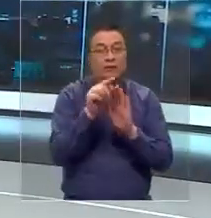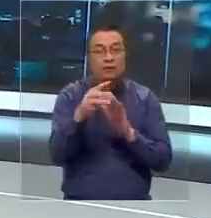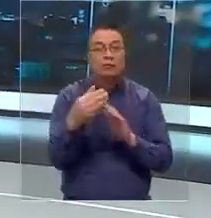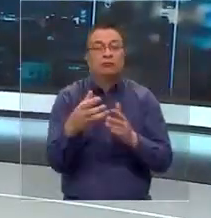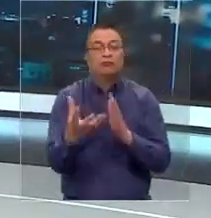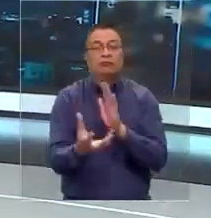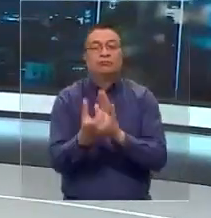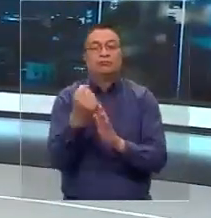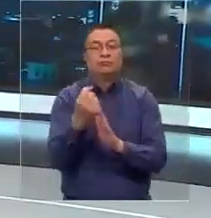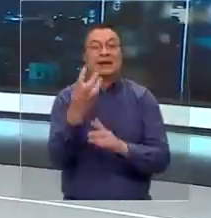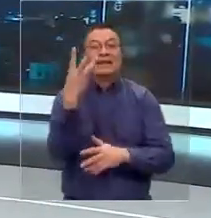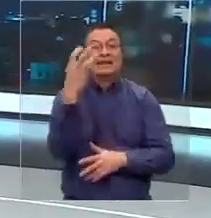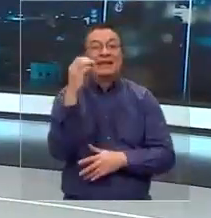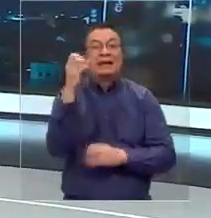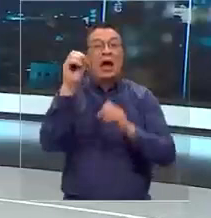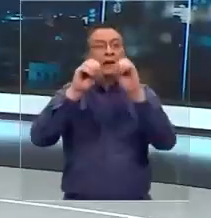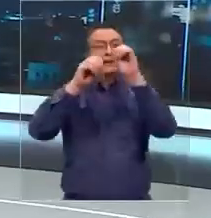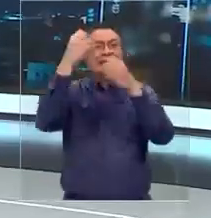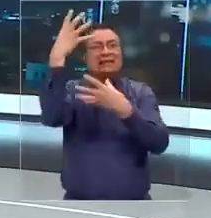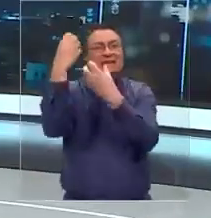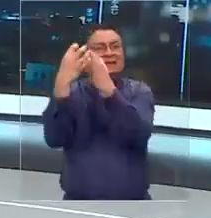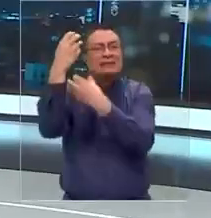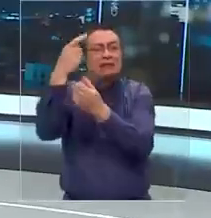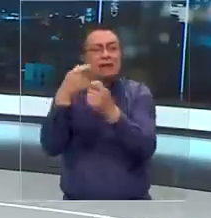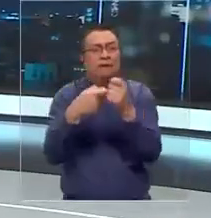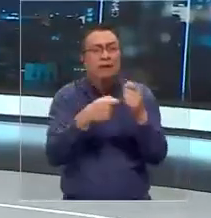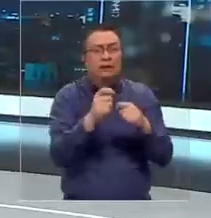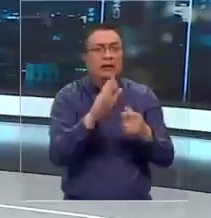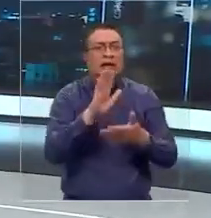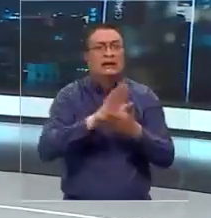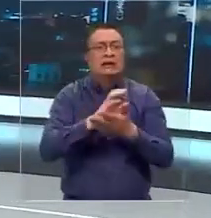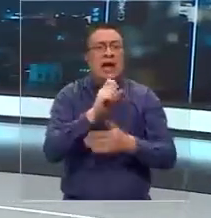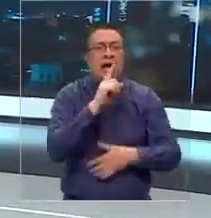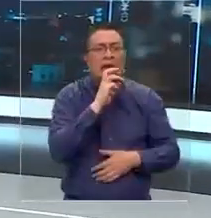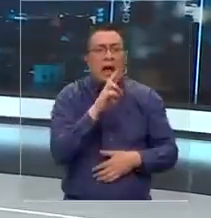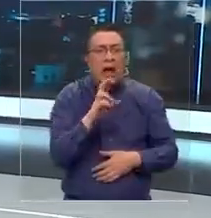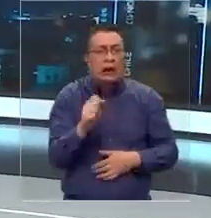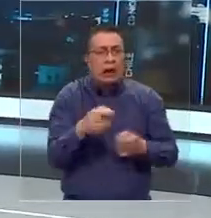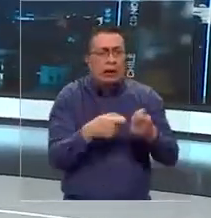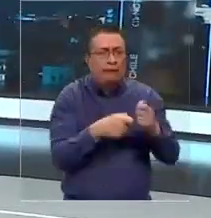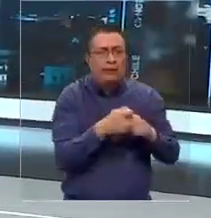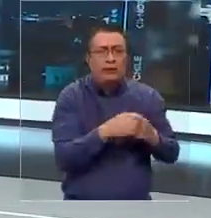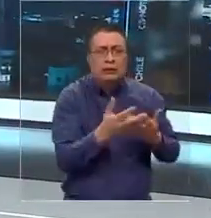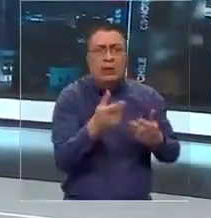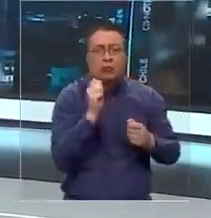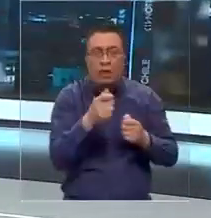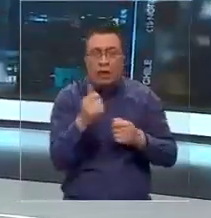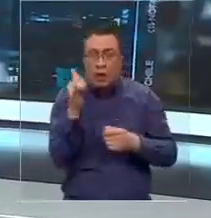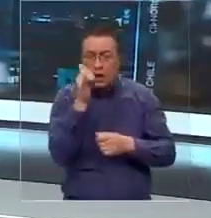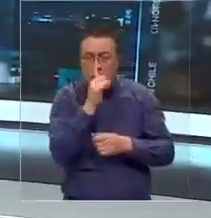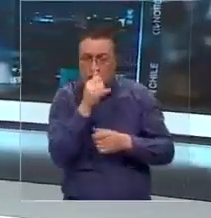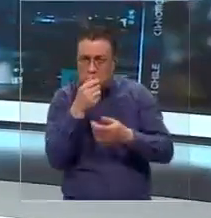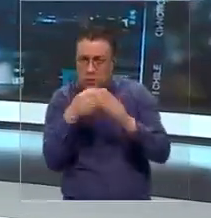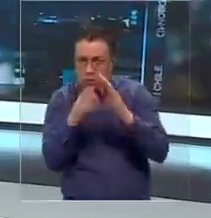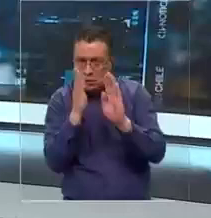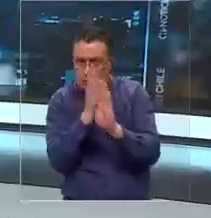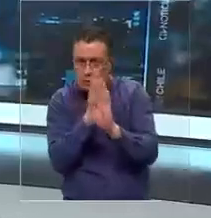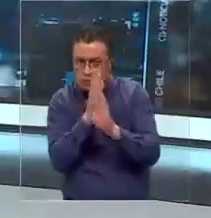30 semáforos, los que habrían sido vendidos como chatarra. Se sospecha que podría haber un mercado negro de estos